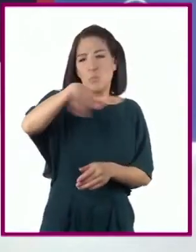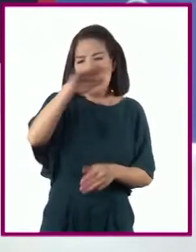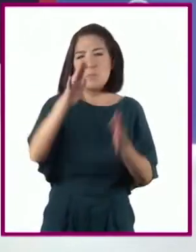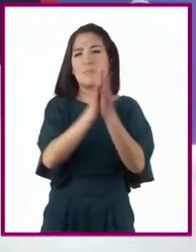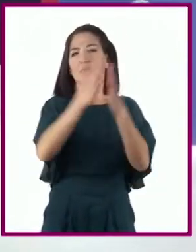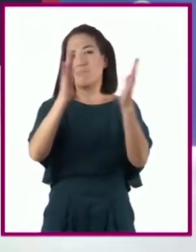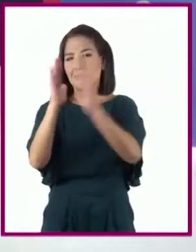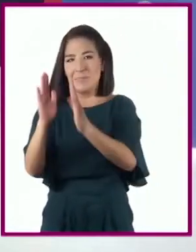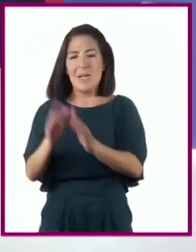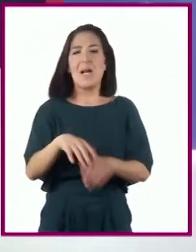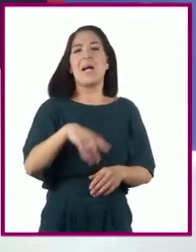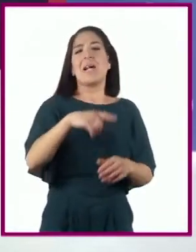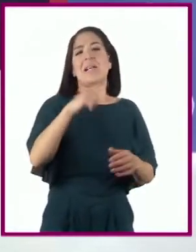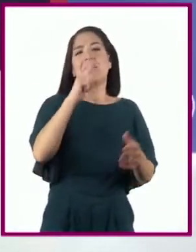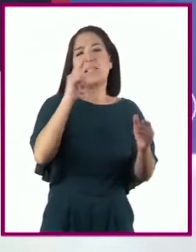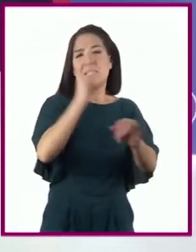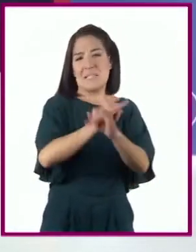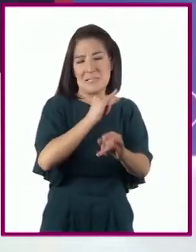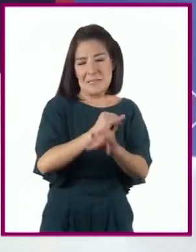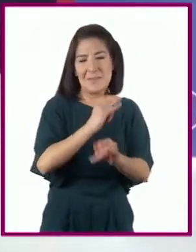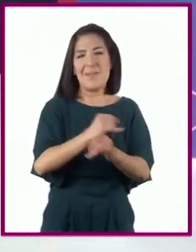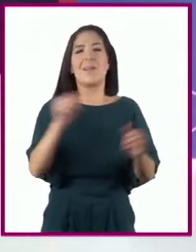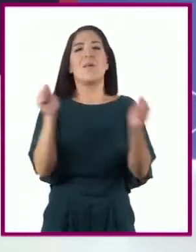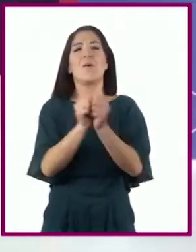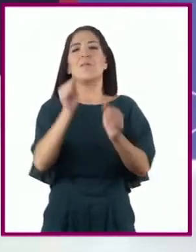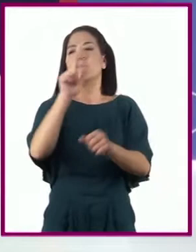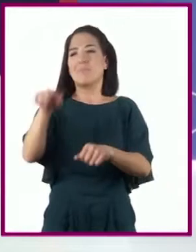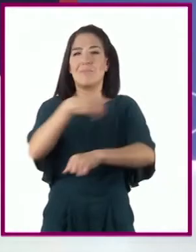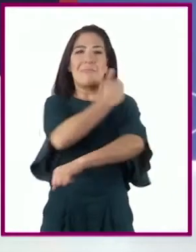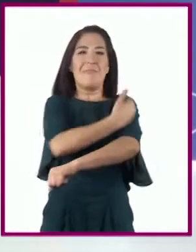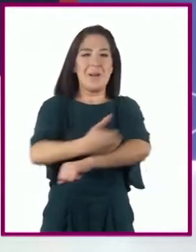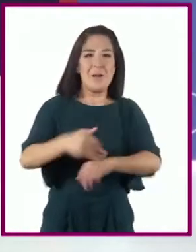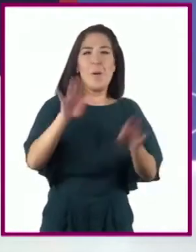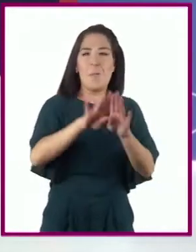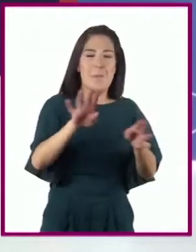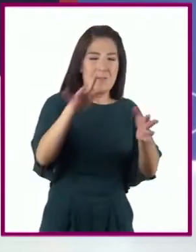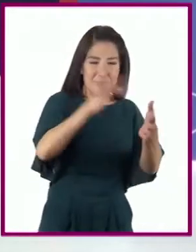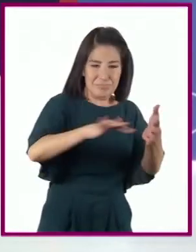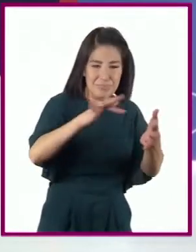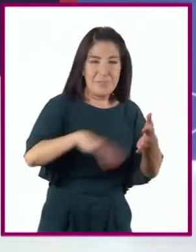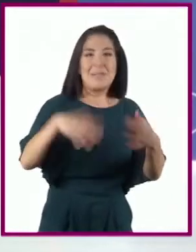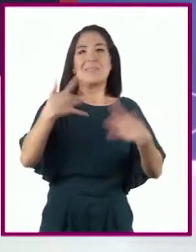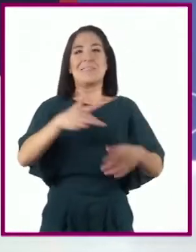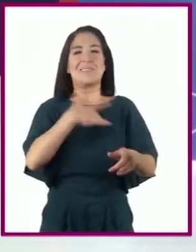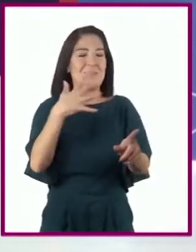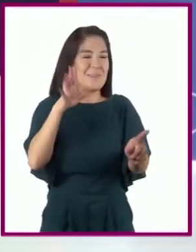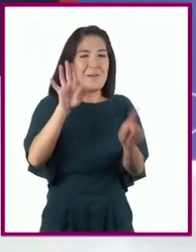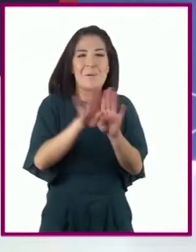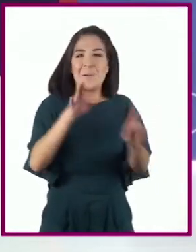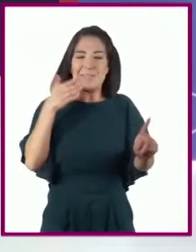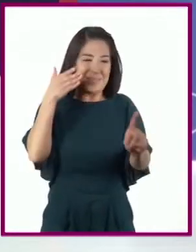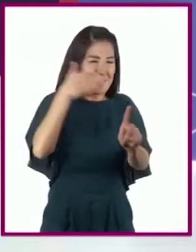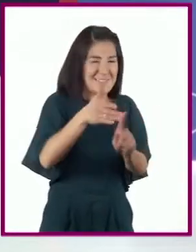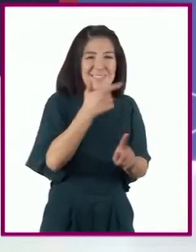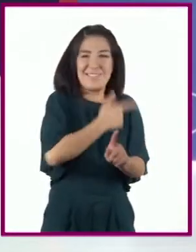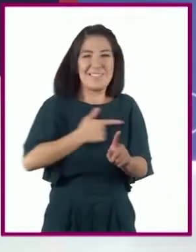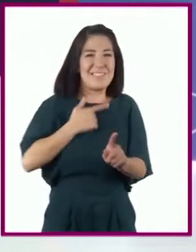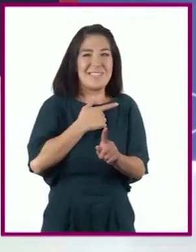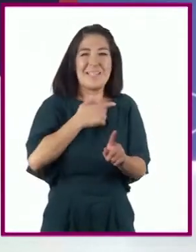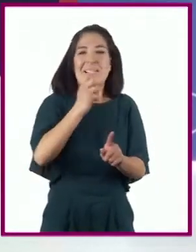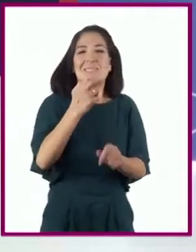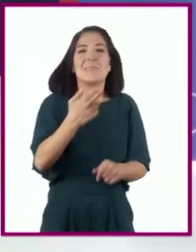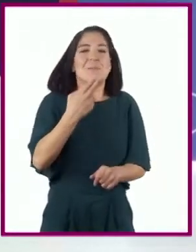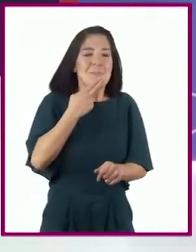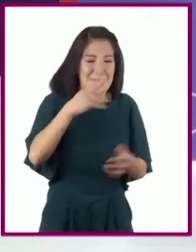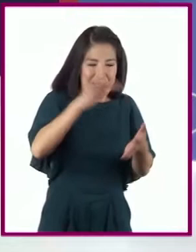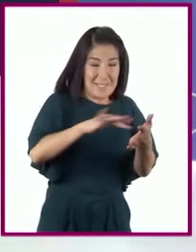en internet, con familiares, buscando lecturas que les atrapen y no puedan soltar. Leer es muy buena manera